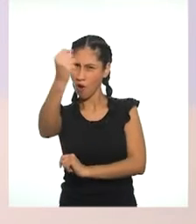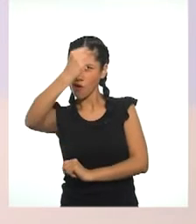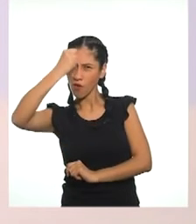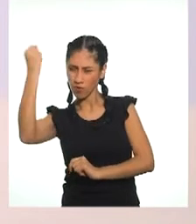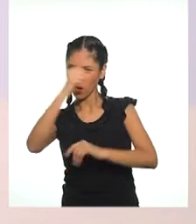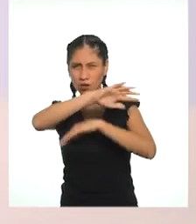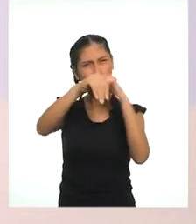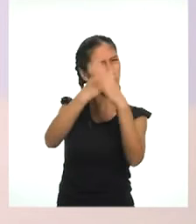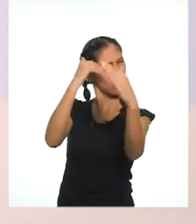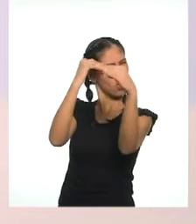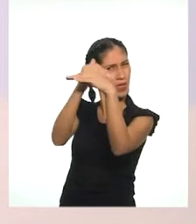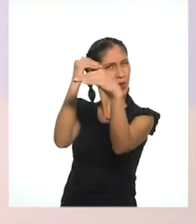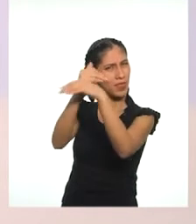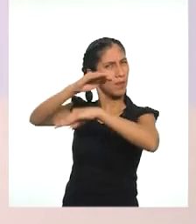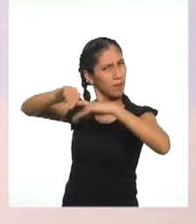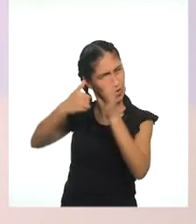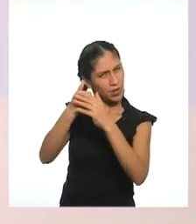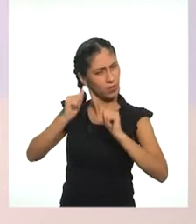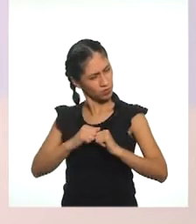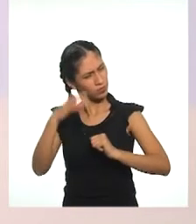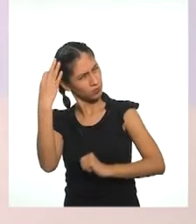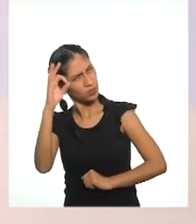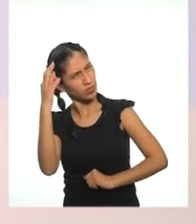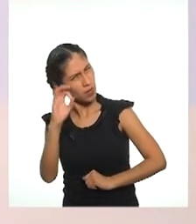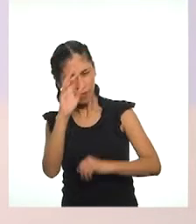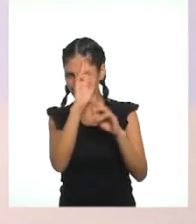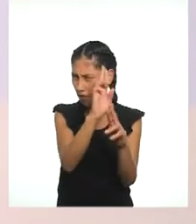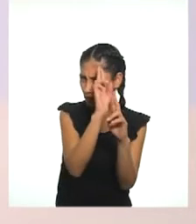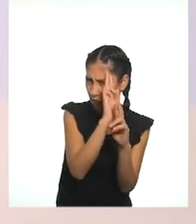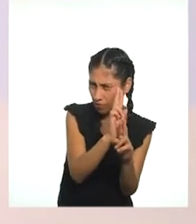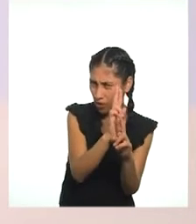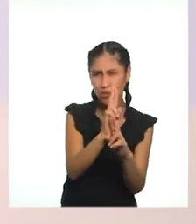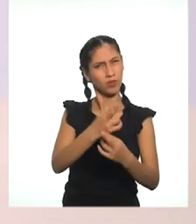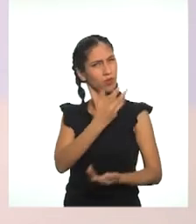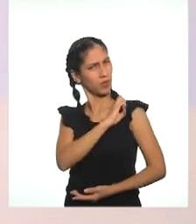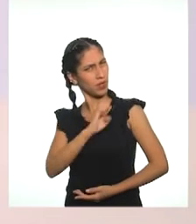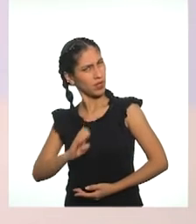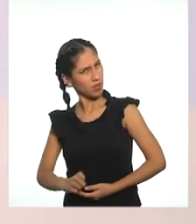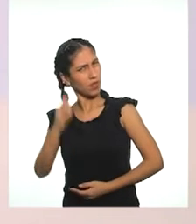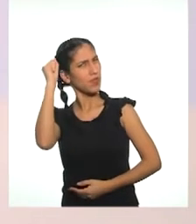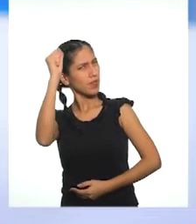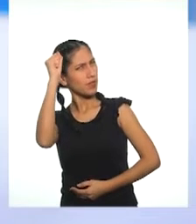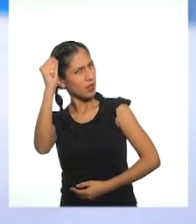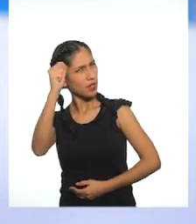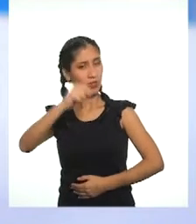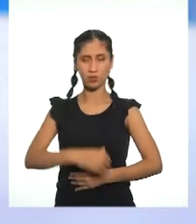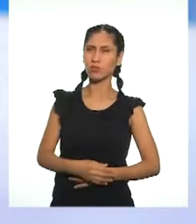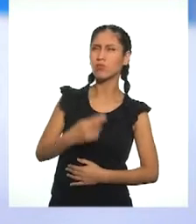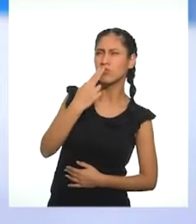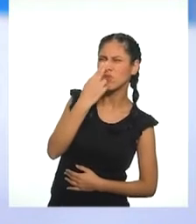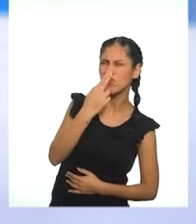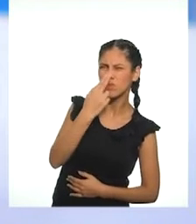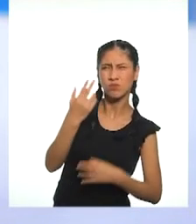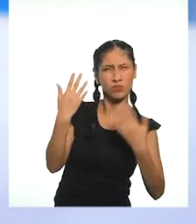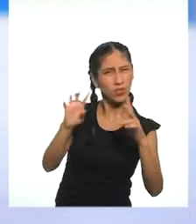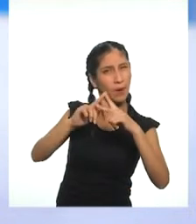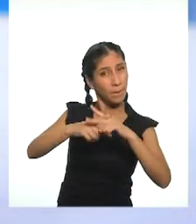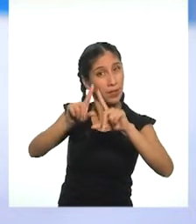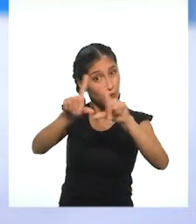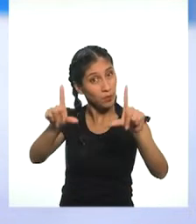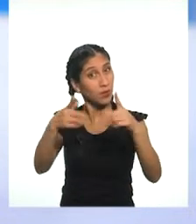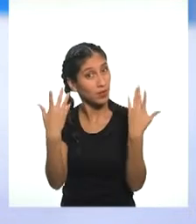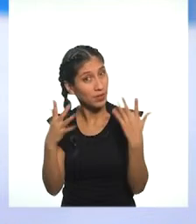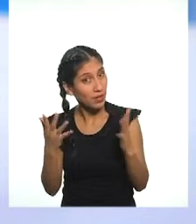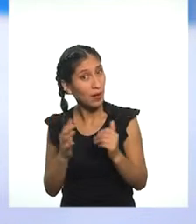verdadera igualdad de oportunidades, siempre en respeto del Estado de Derecho. Tocino, ya comenzó el